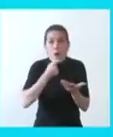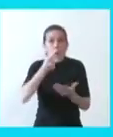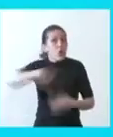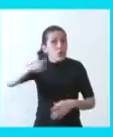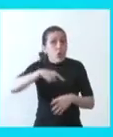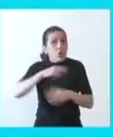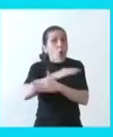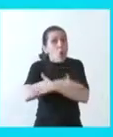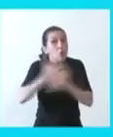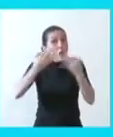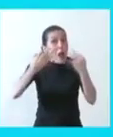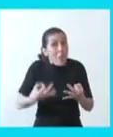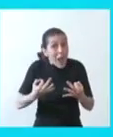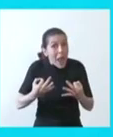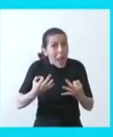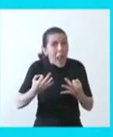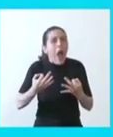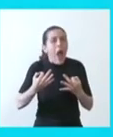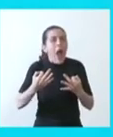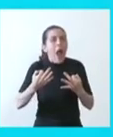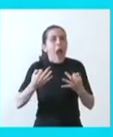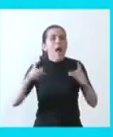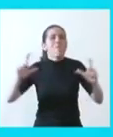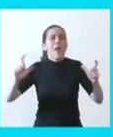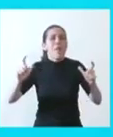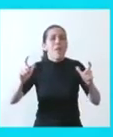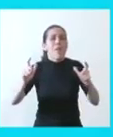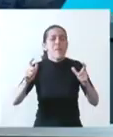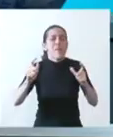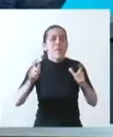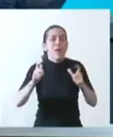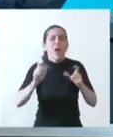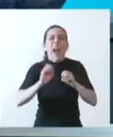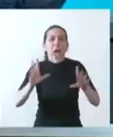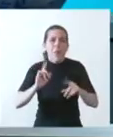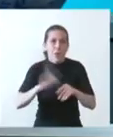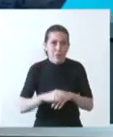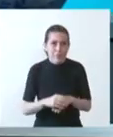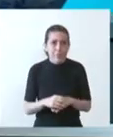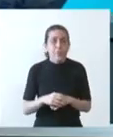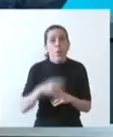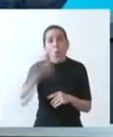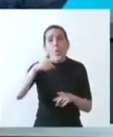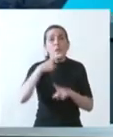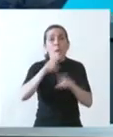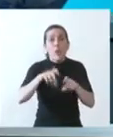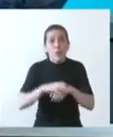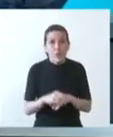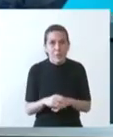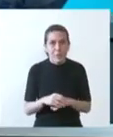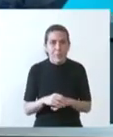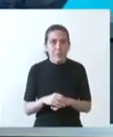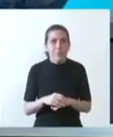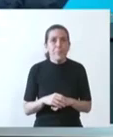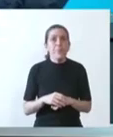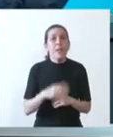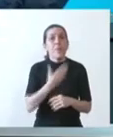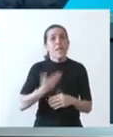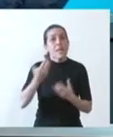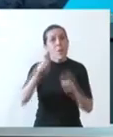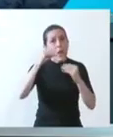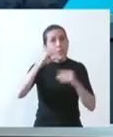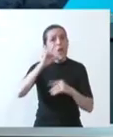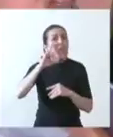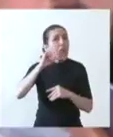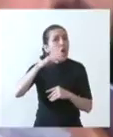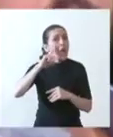bien, los daños los vamos a minimizar mucho. Última pregunta. Sí, presidente, buenas noches. Diego de